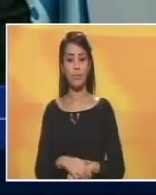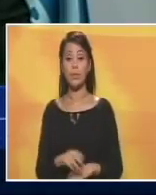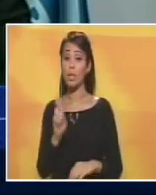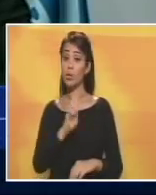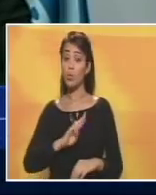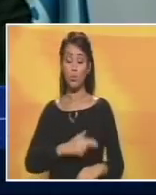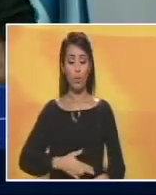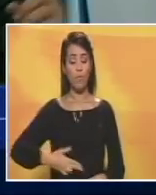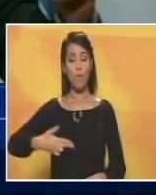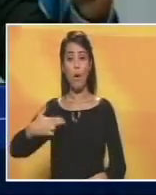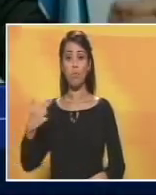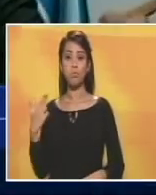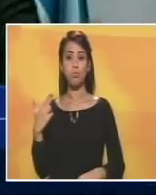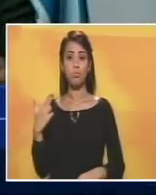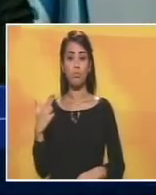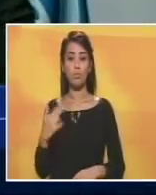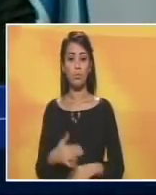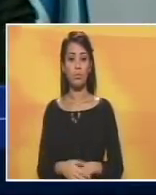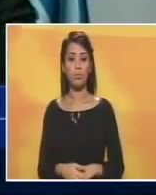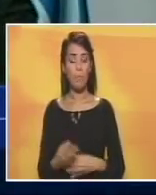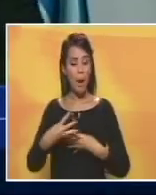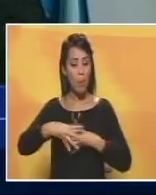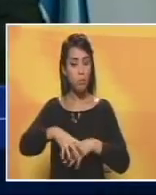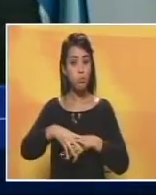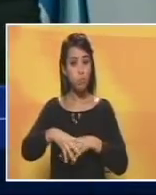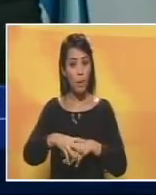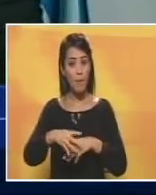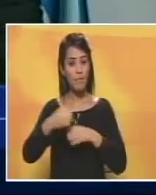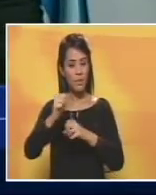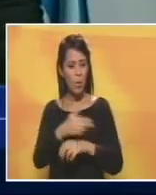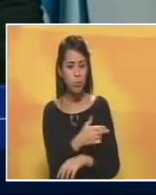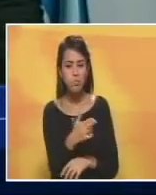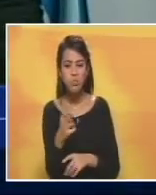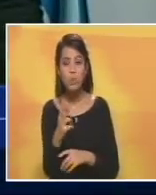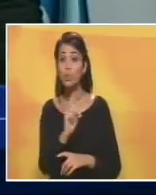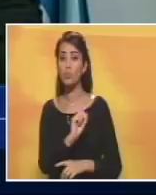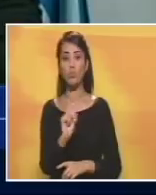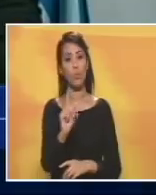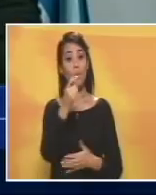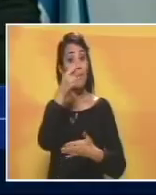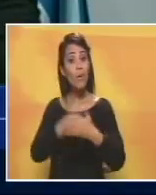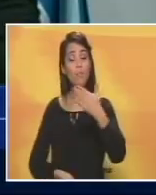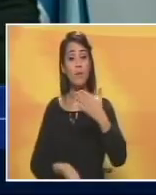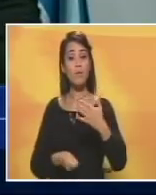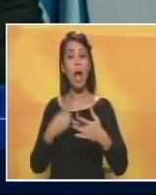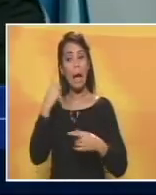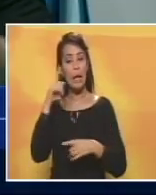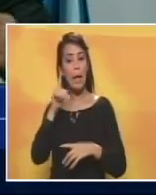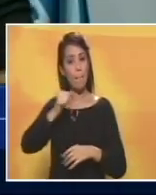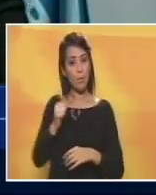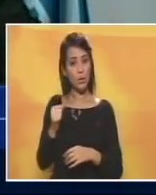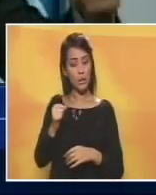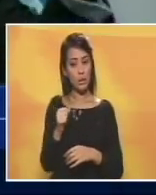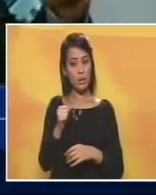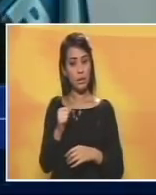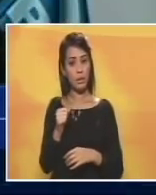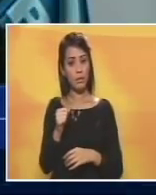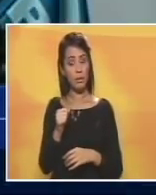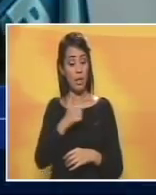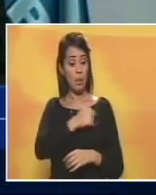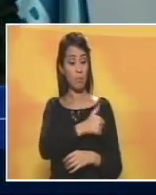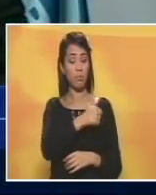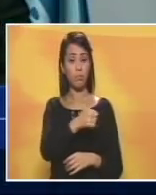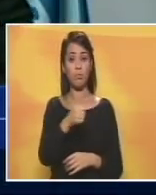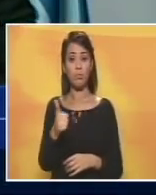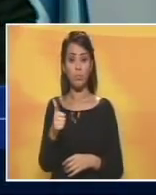de armas de fuego para dispersar manifestaciones. Aquel funcionario policial o militar que de manera